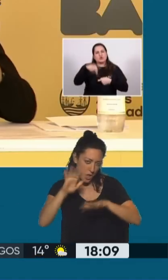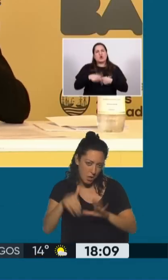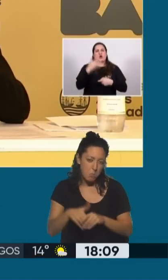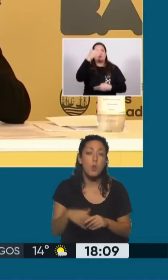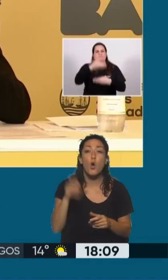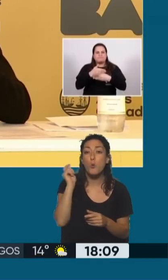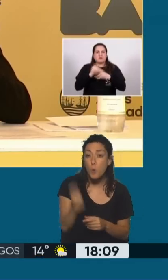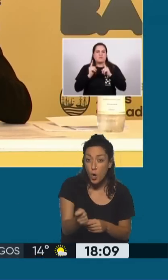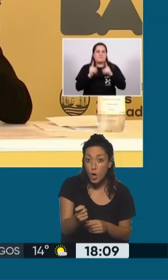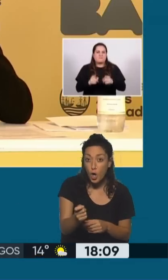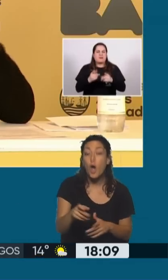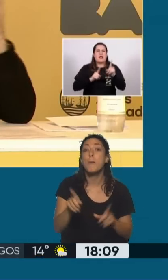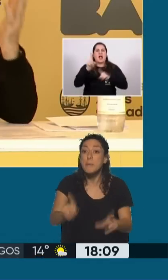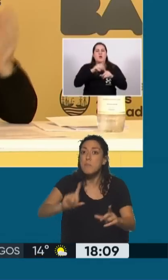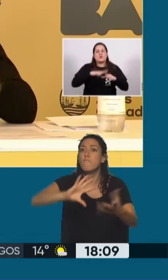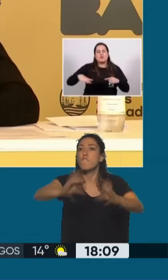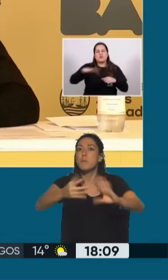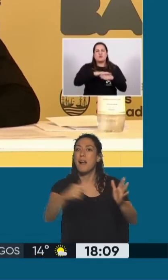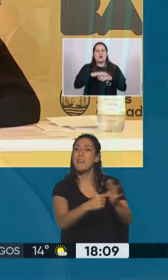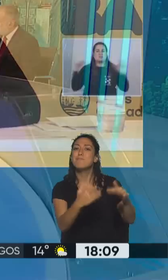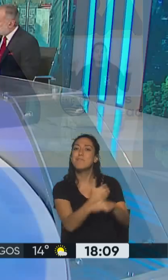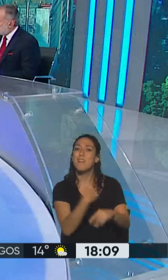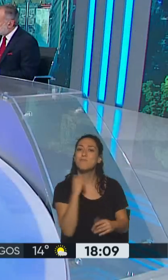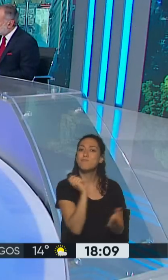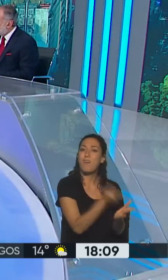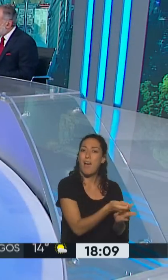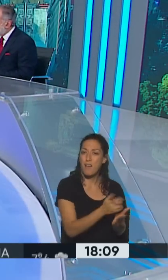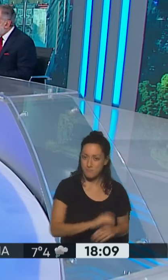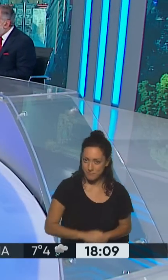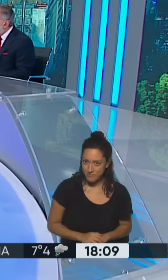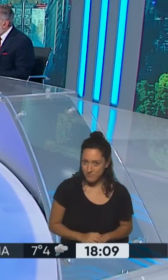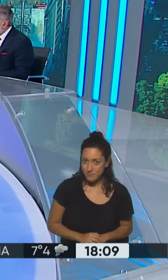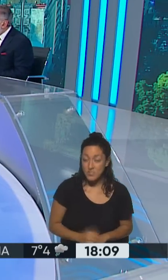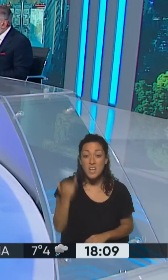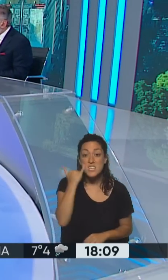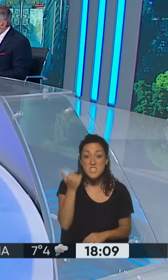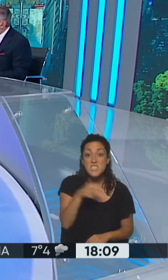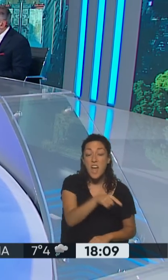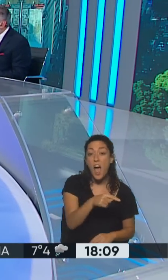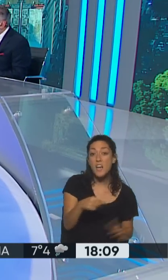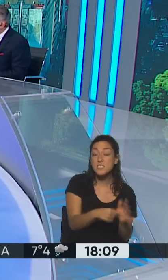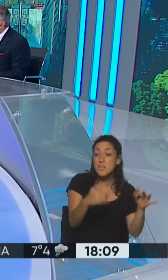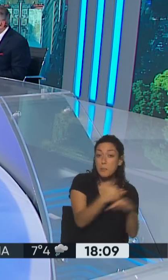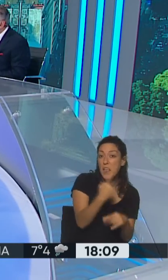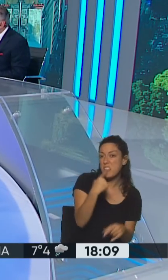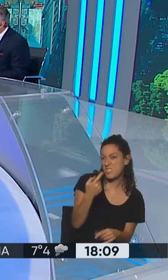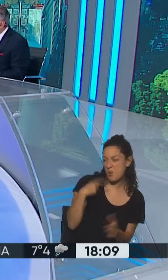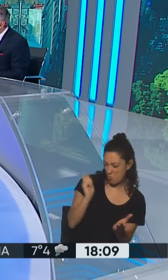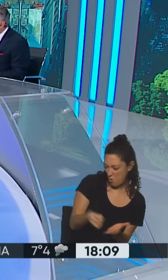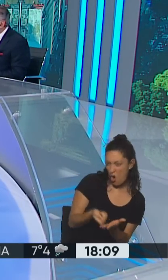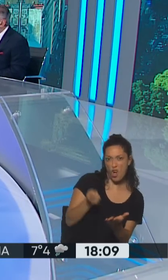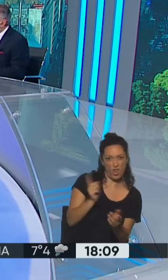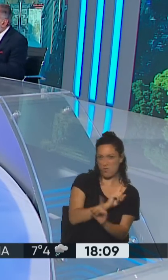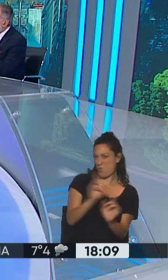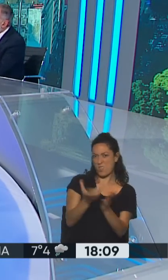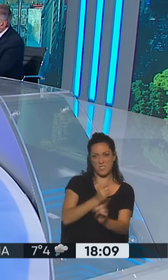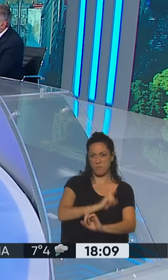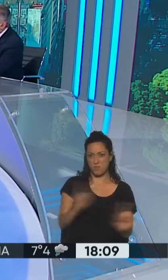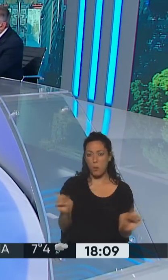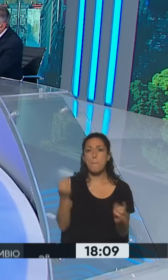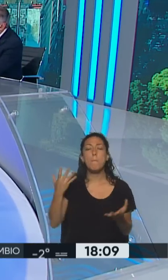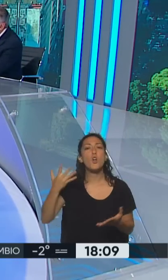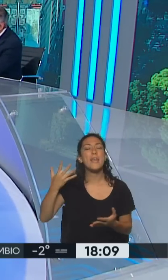bonos ahora le van a pagar a la ciudad de Buenos Aires, que ya anunció que no los va a aceptar, porque el fallo de la Corte dice que